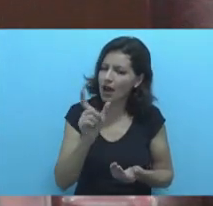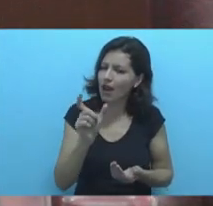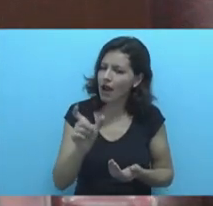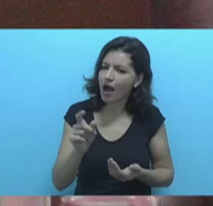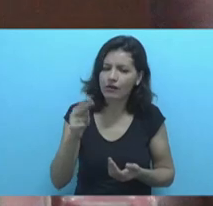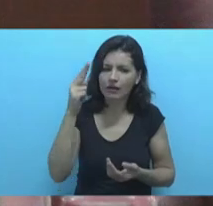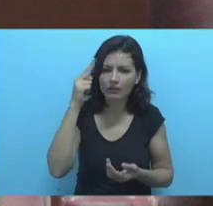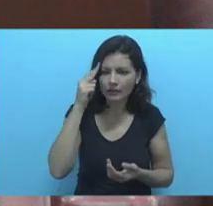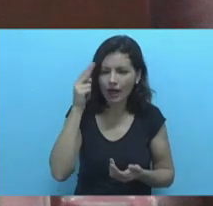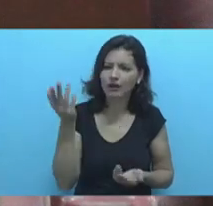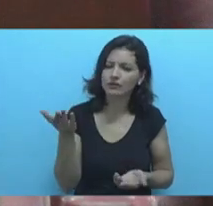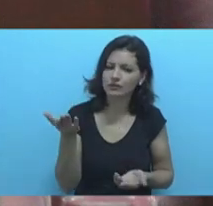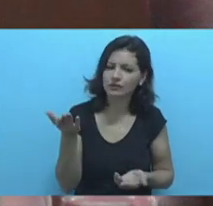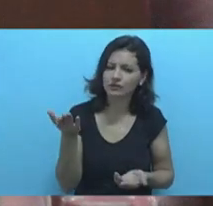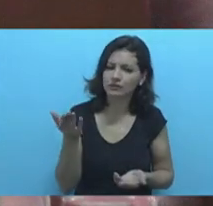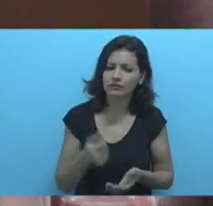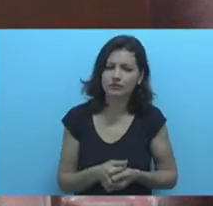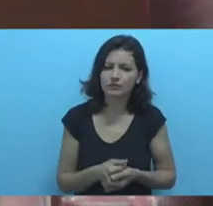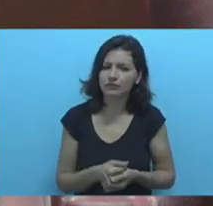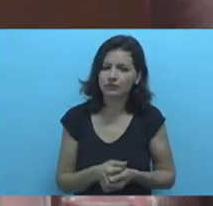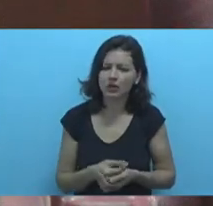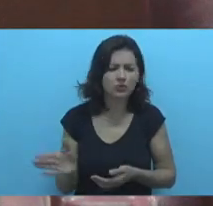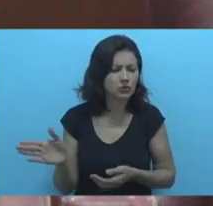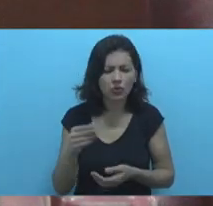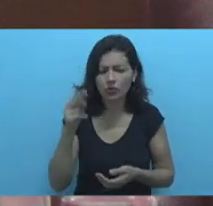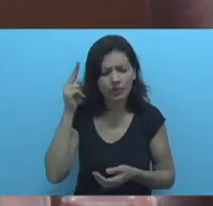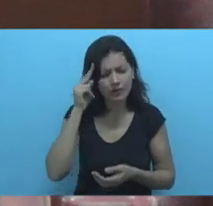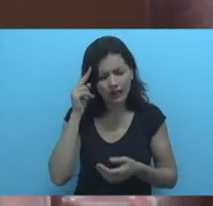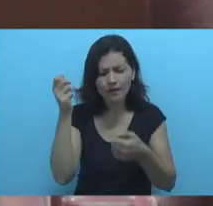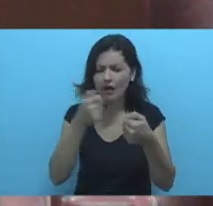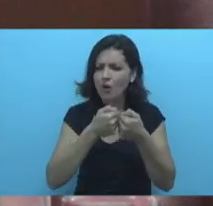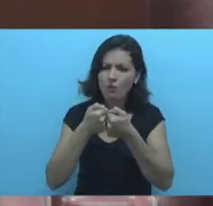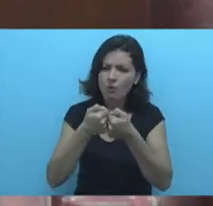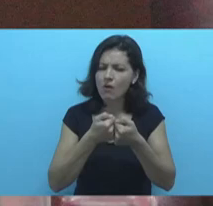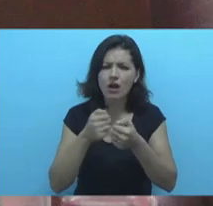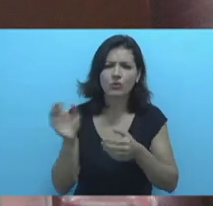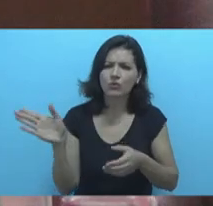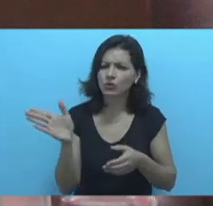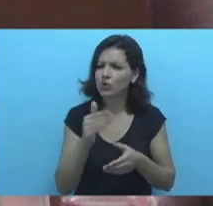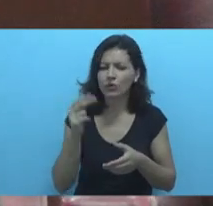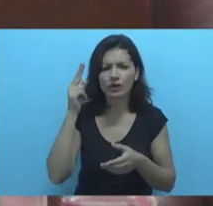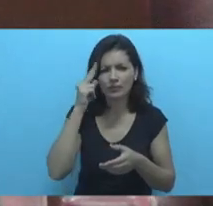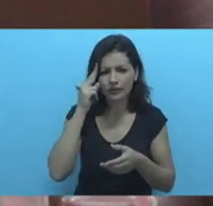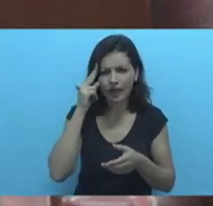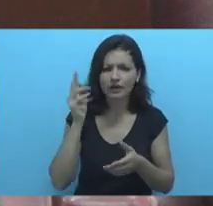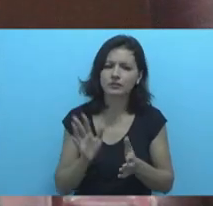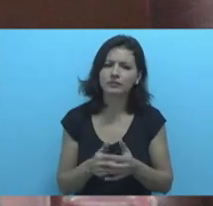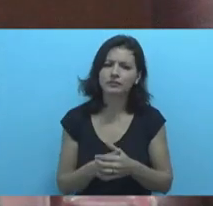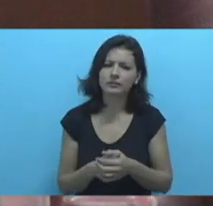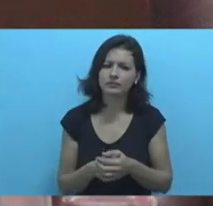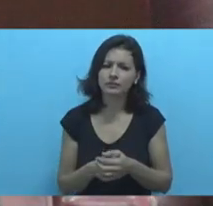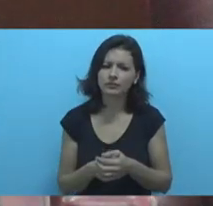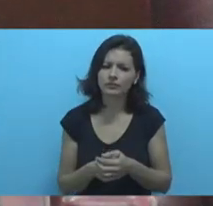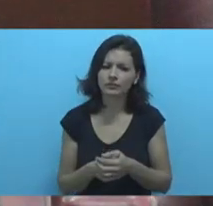además del consenso, todos los acuerdos los respetaba. Todas las cuestiones, yo le decía a Kiko cuando asumimos, mira,